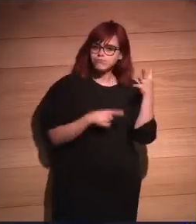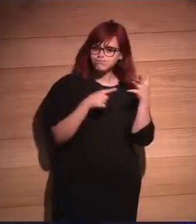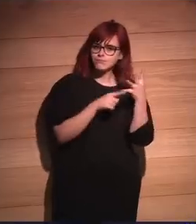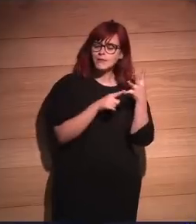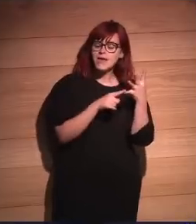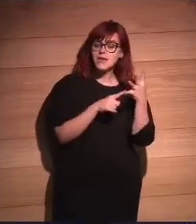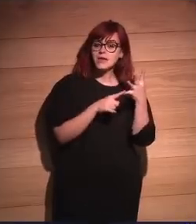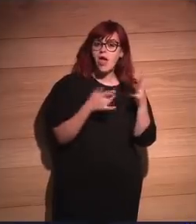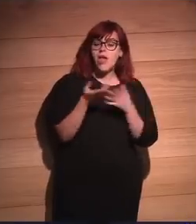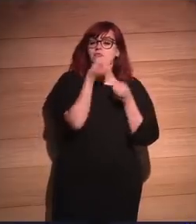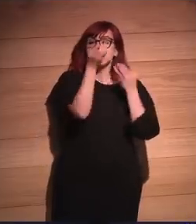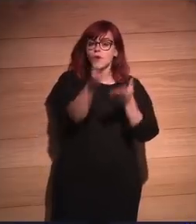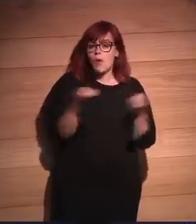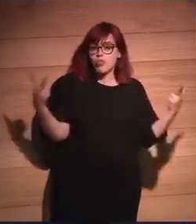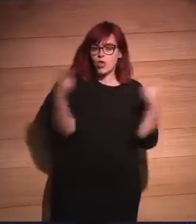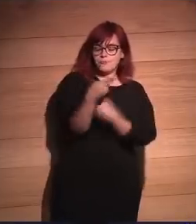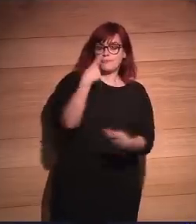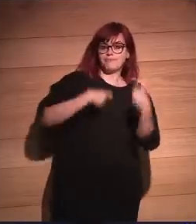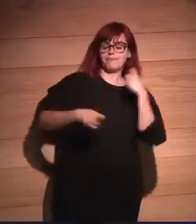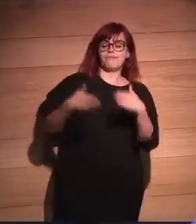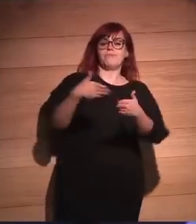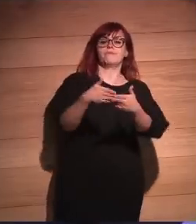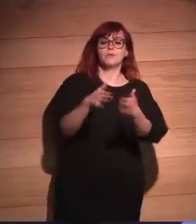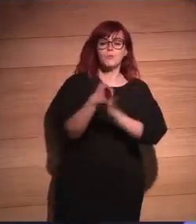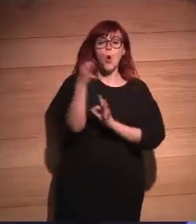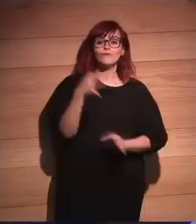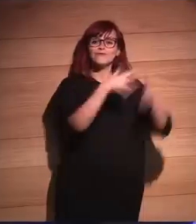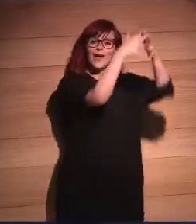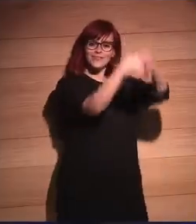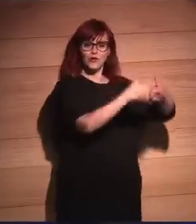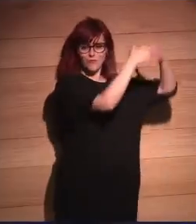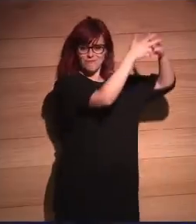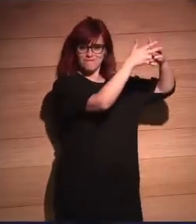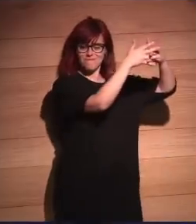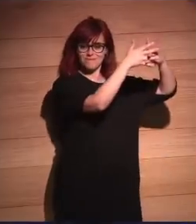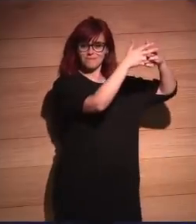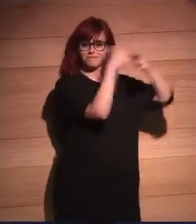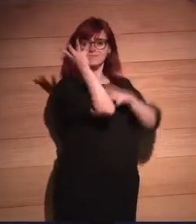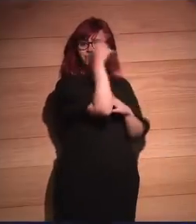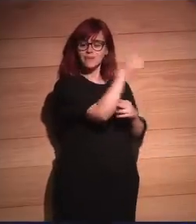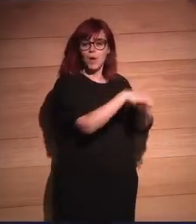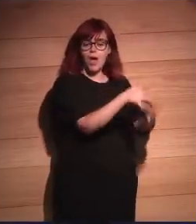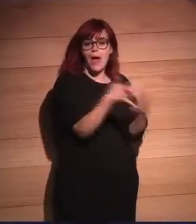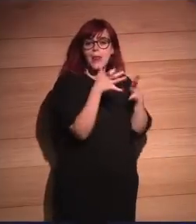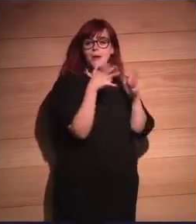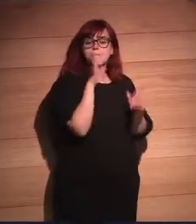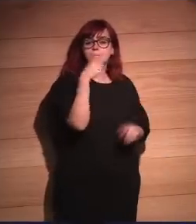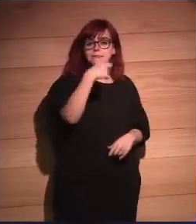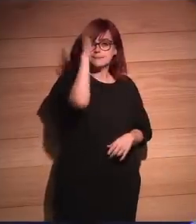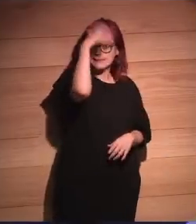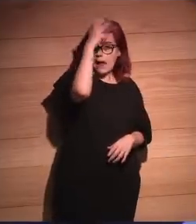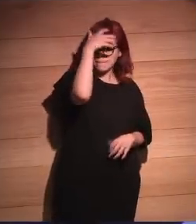la desinformación. Y esto viene de las elecciones norteamericanas en las que resultó ganador el presidente